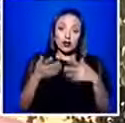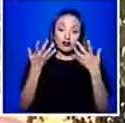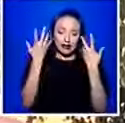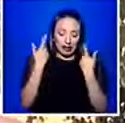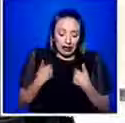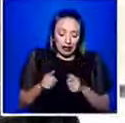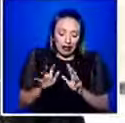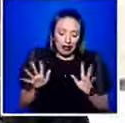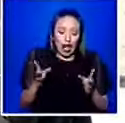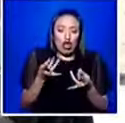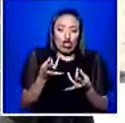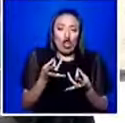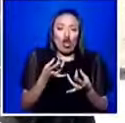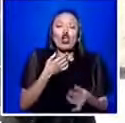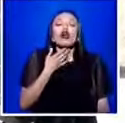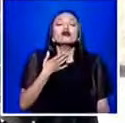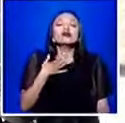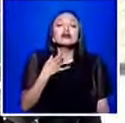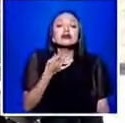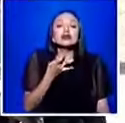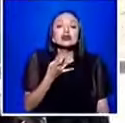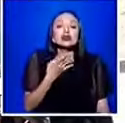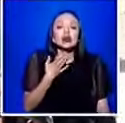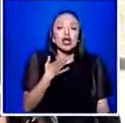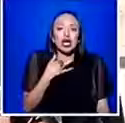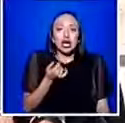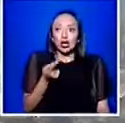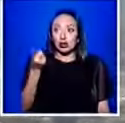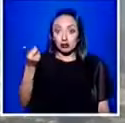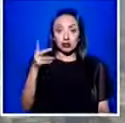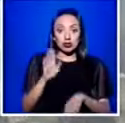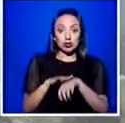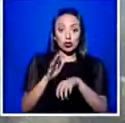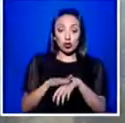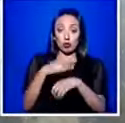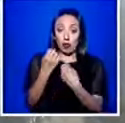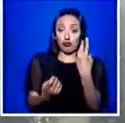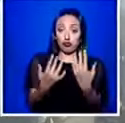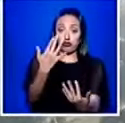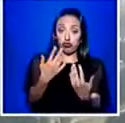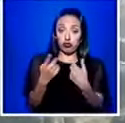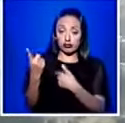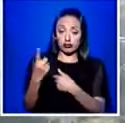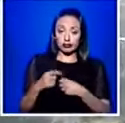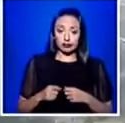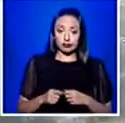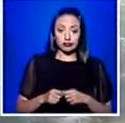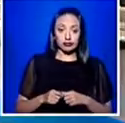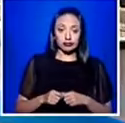general y dolor de garganta. Todo esto como consecuencia de los incendios.